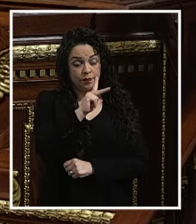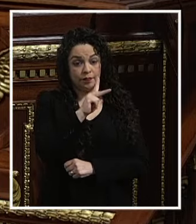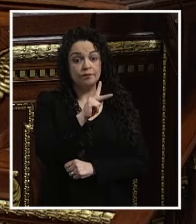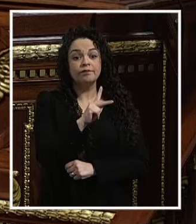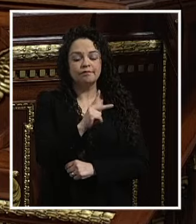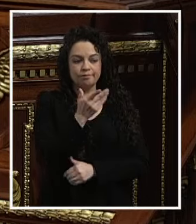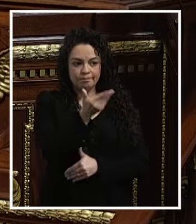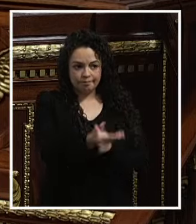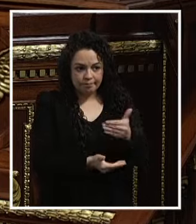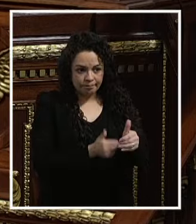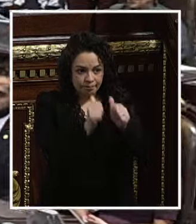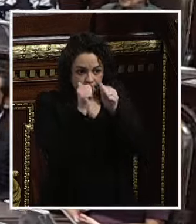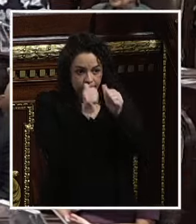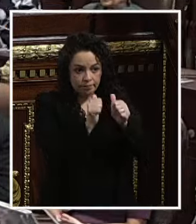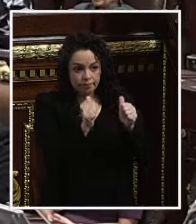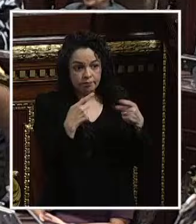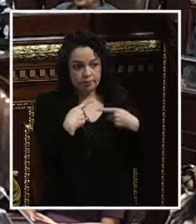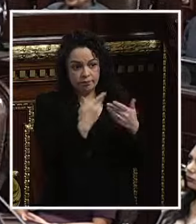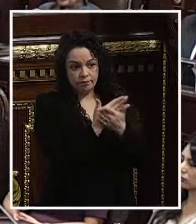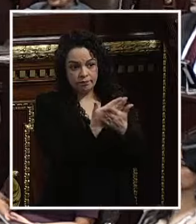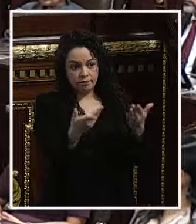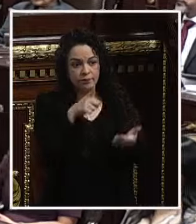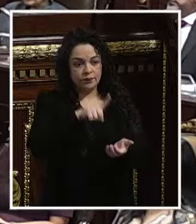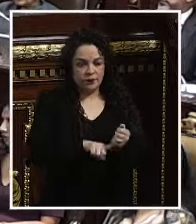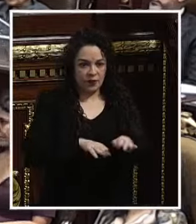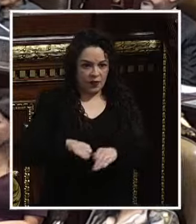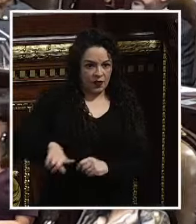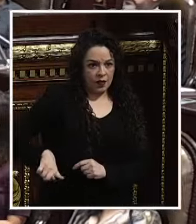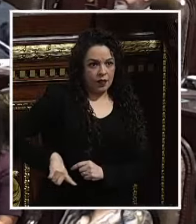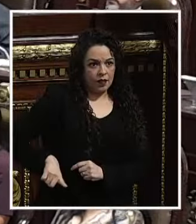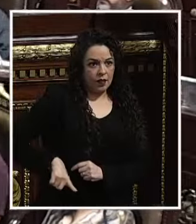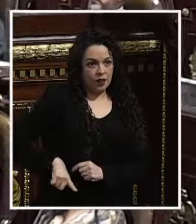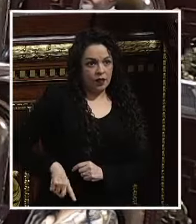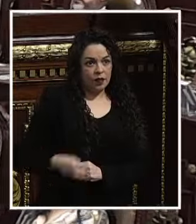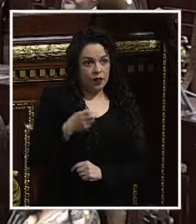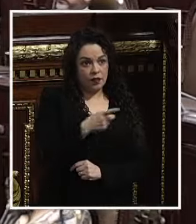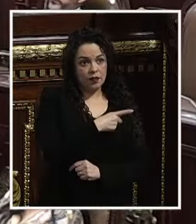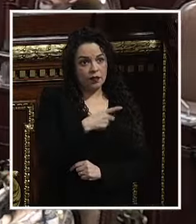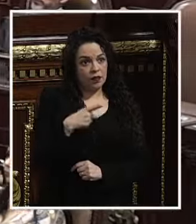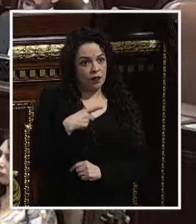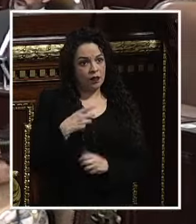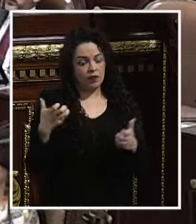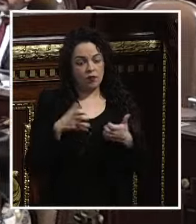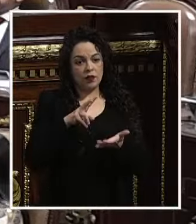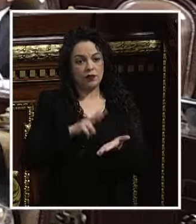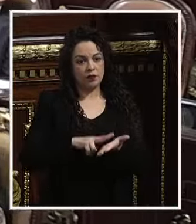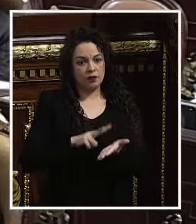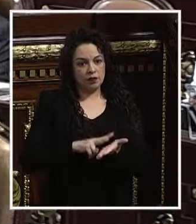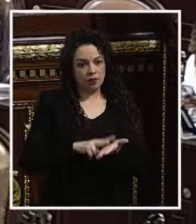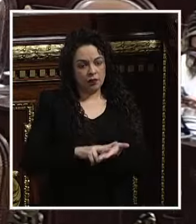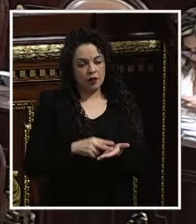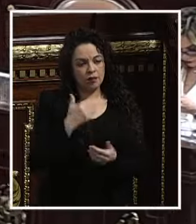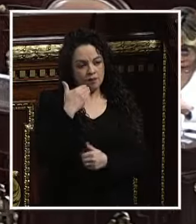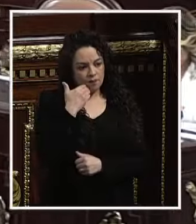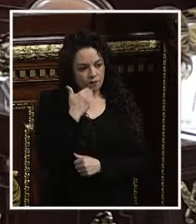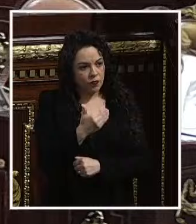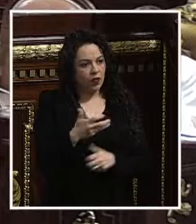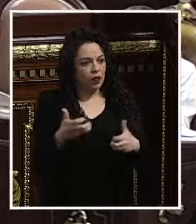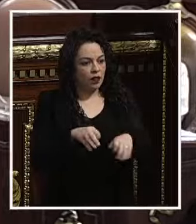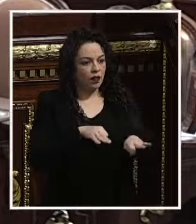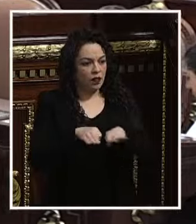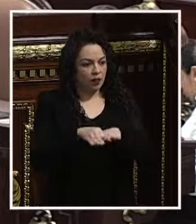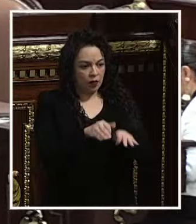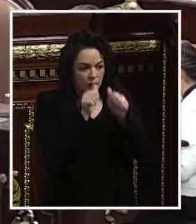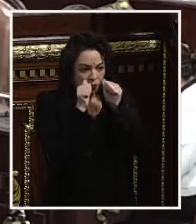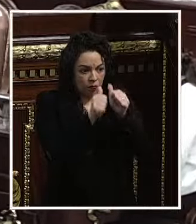eso tendremos que saber honrar esa mística y esa vocación para servir al pueblo, porque a